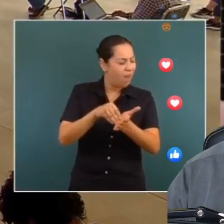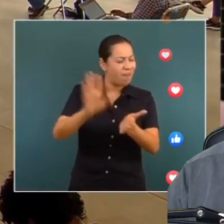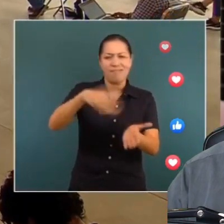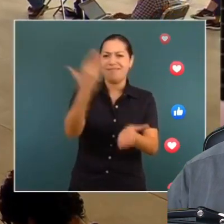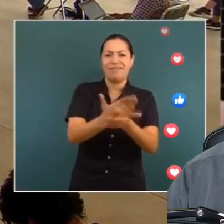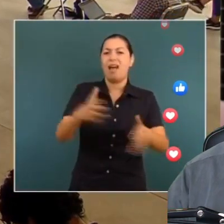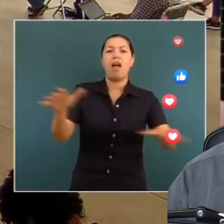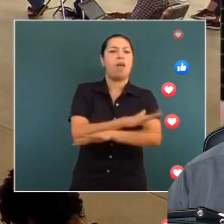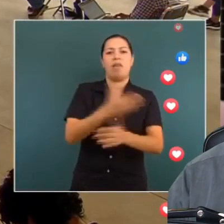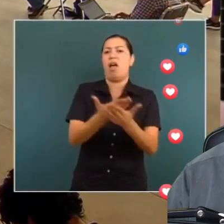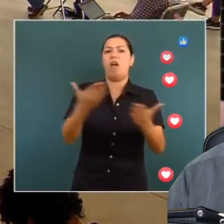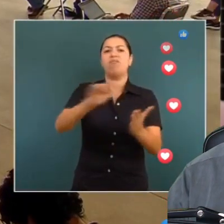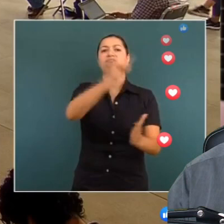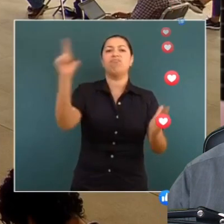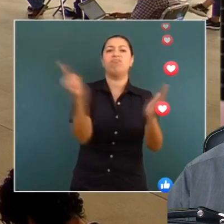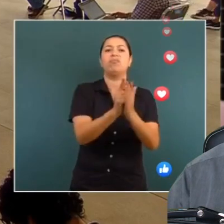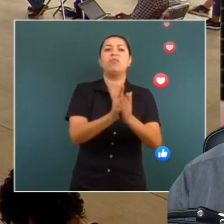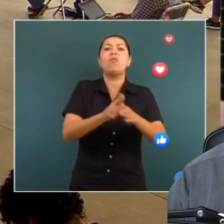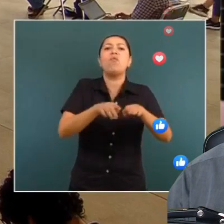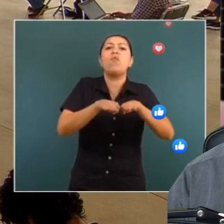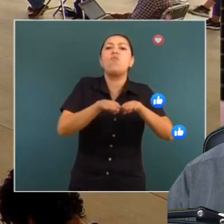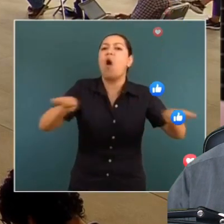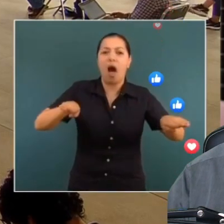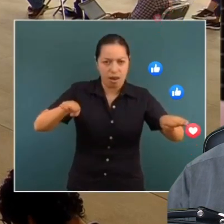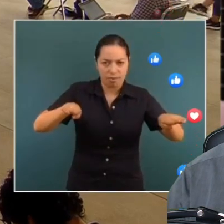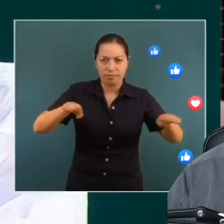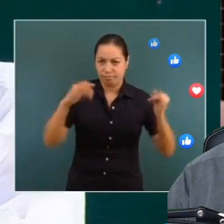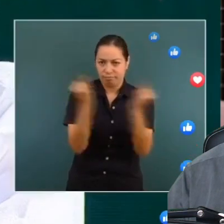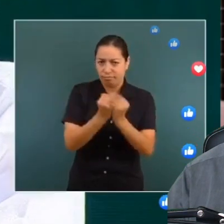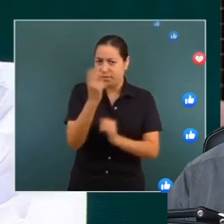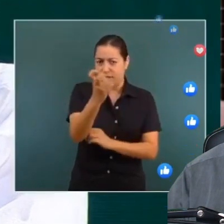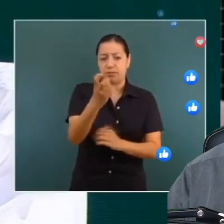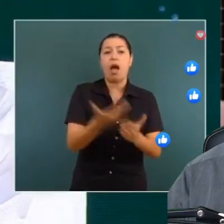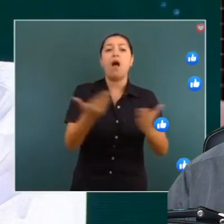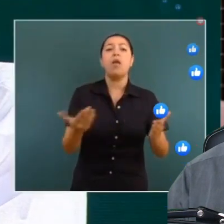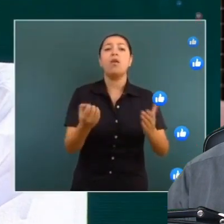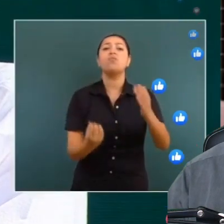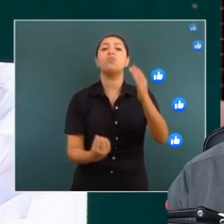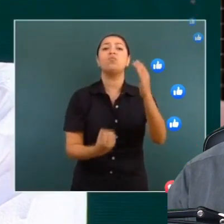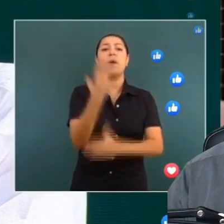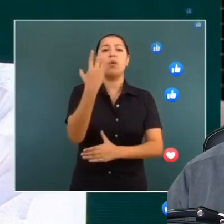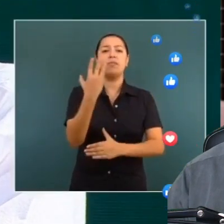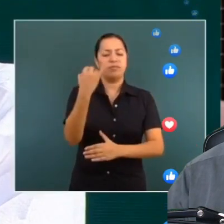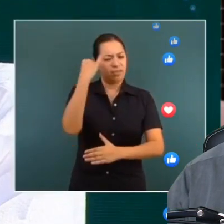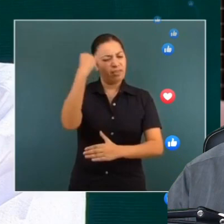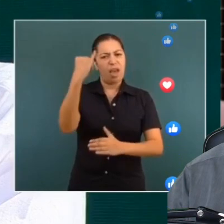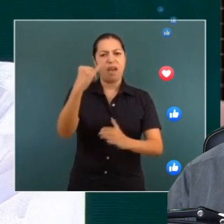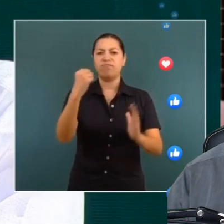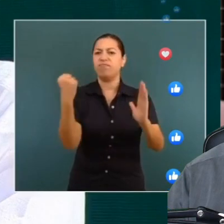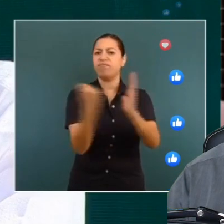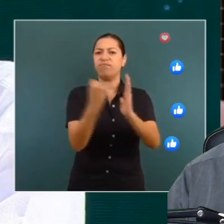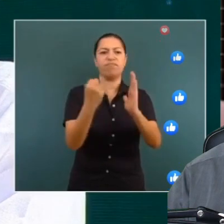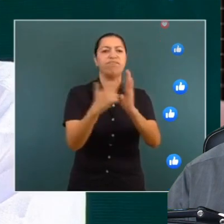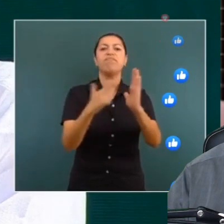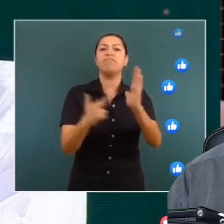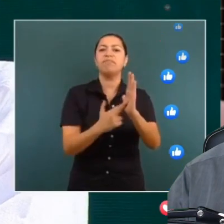Se aplica la ley por parejo, se tiene una nueva estrategia que